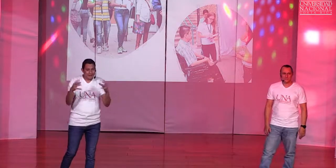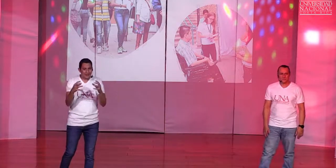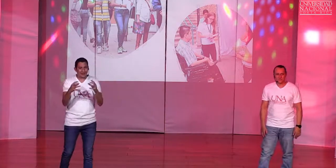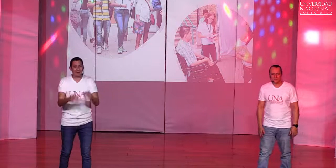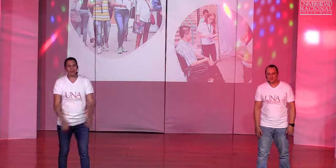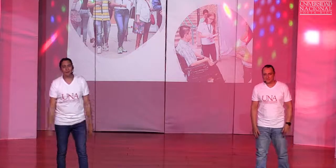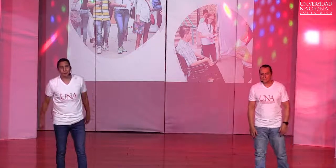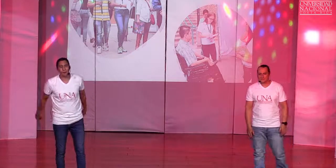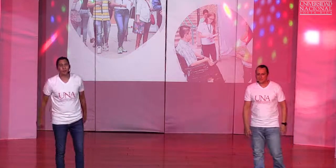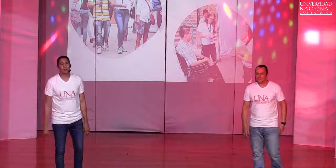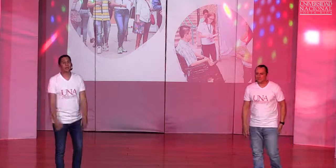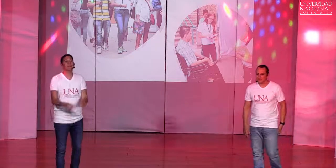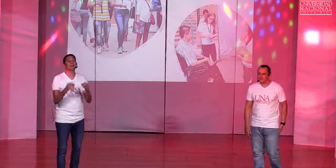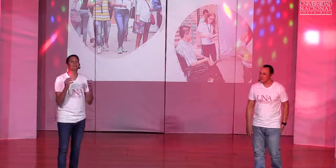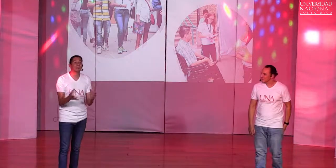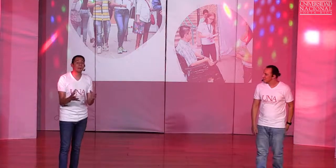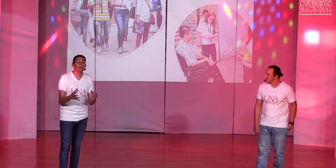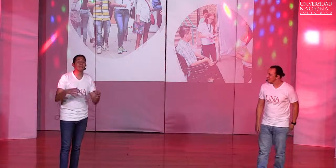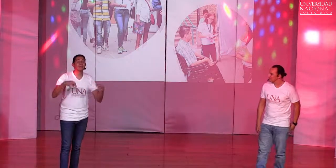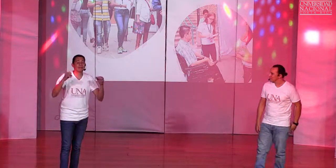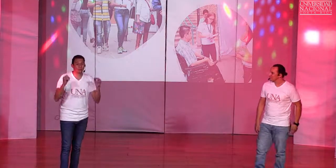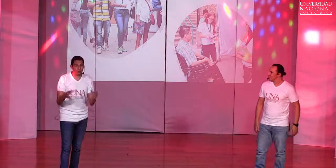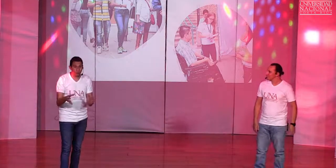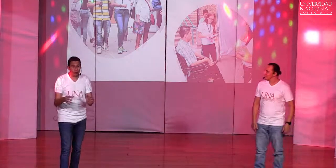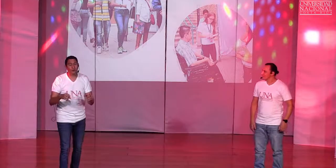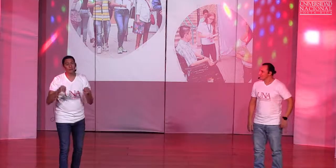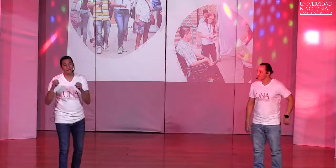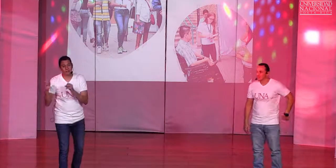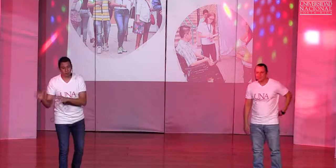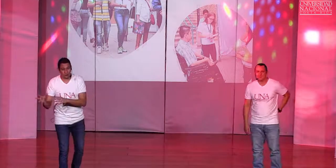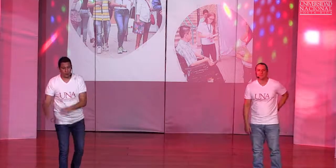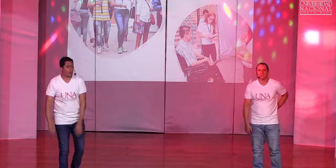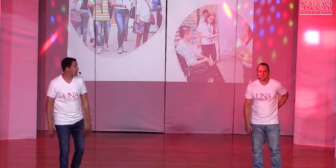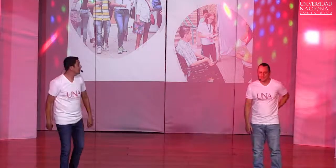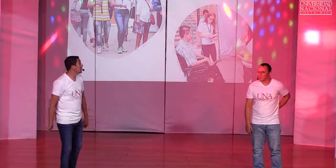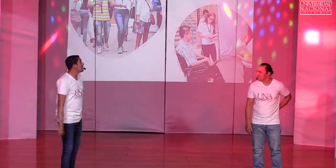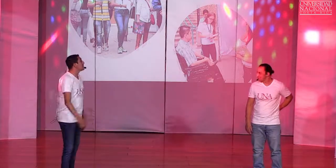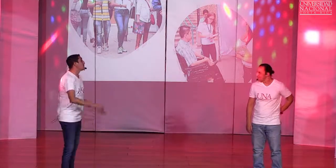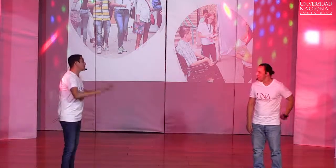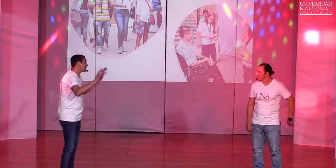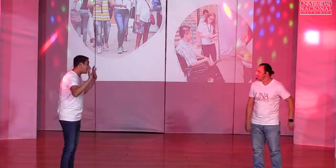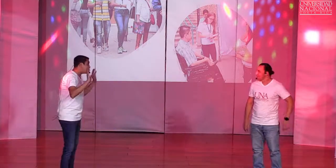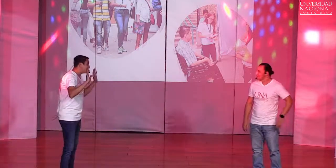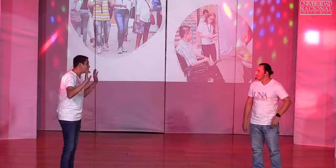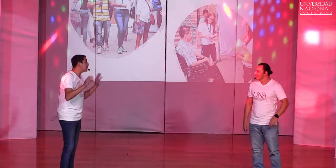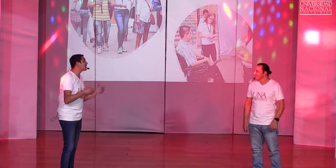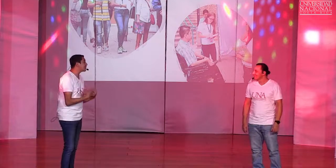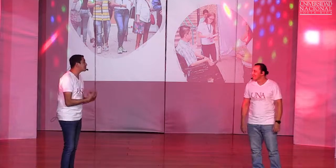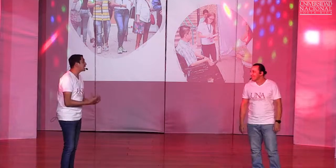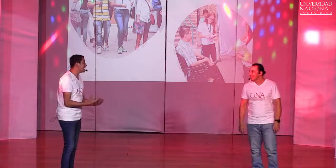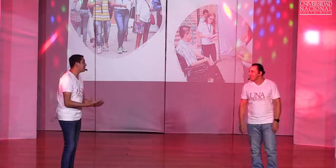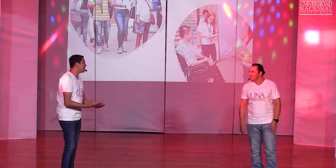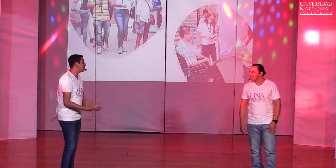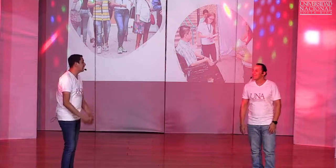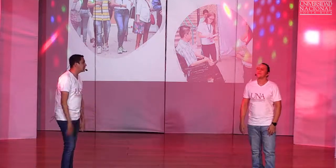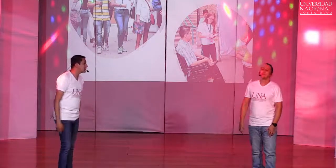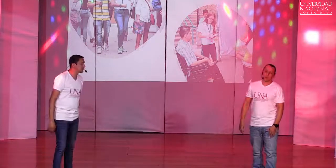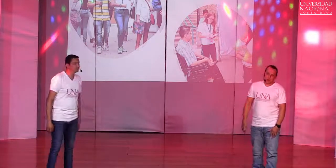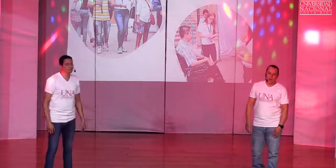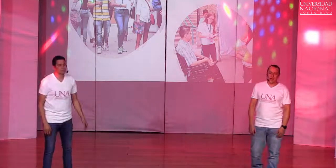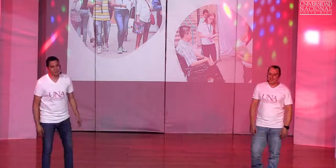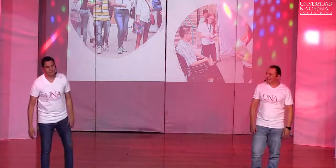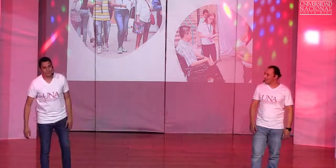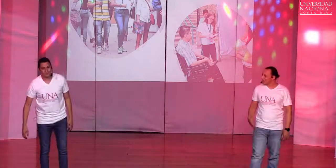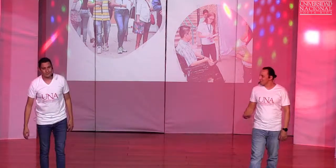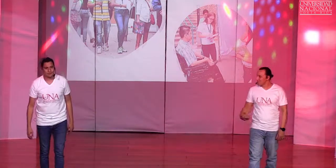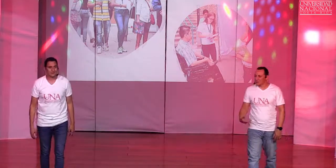usted tenga redes de apoyos y que sepa que no está solo o que no está sola, ¿ok? Sí. Nos estaban preguntando que cómo se ganan premios, Marito.